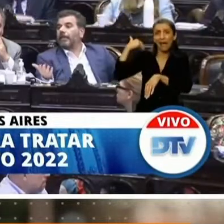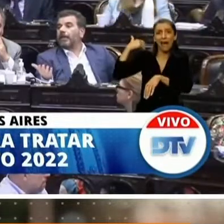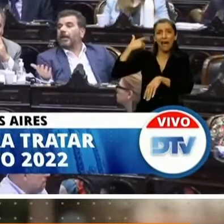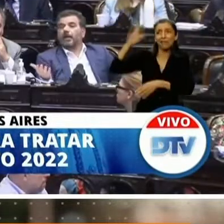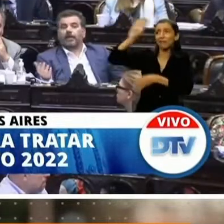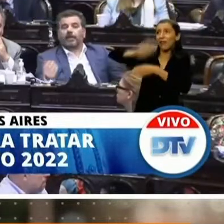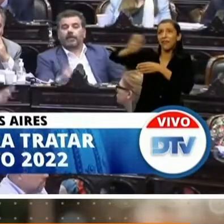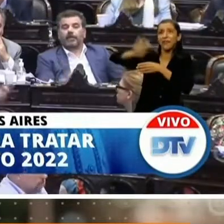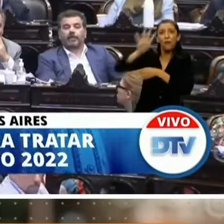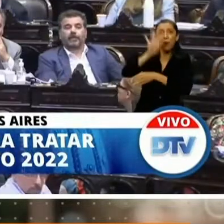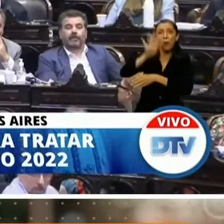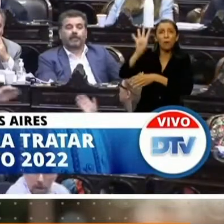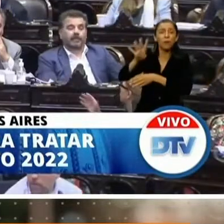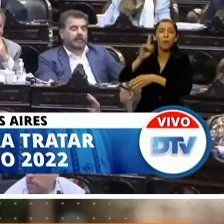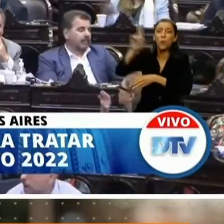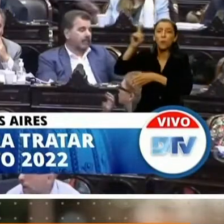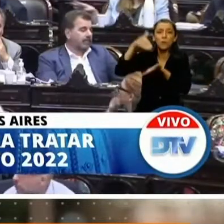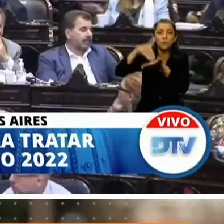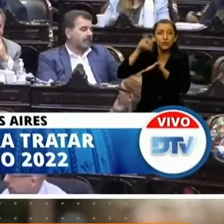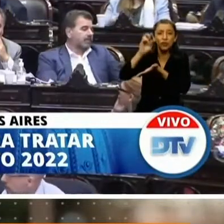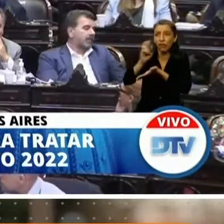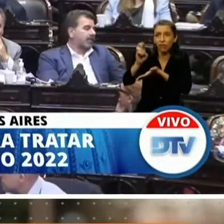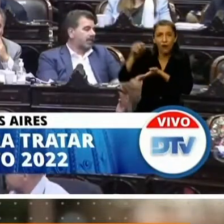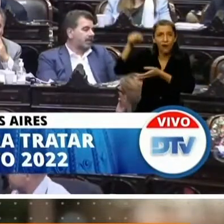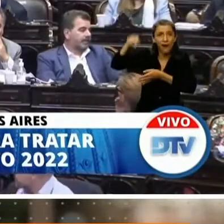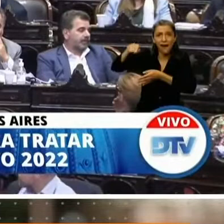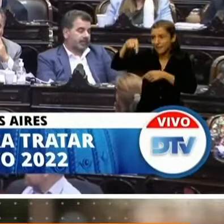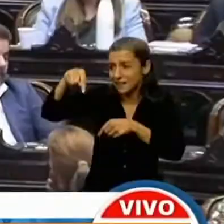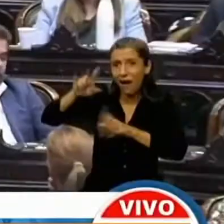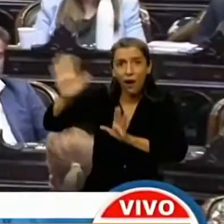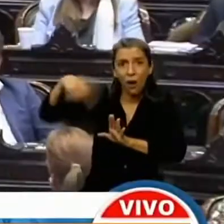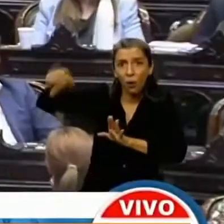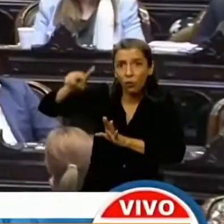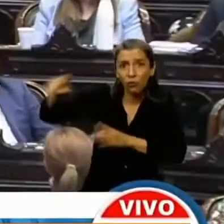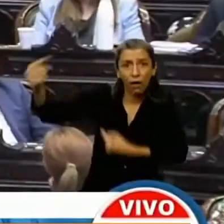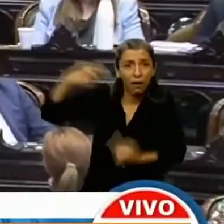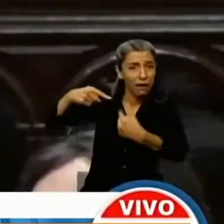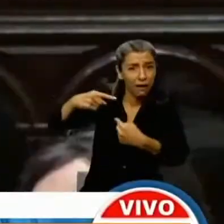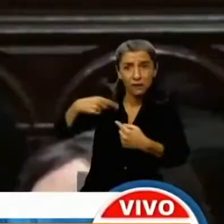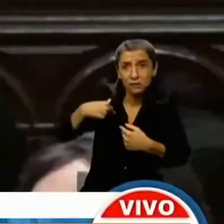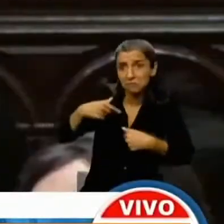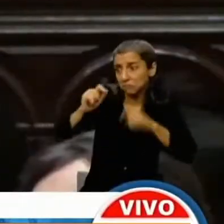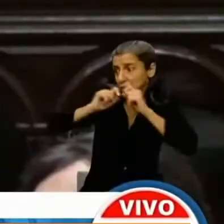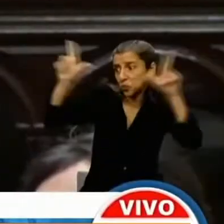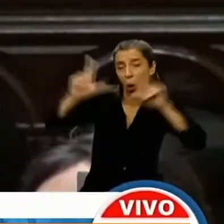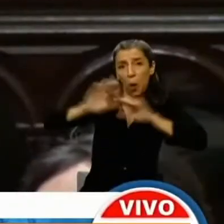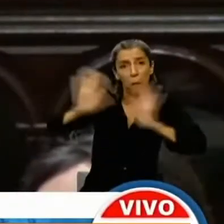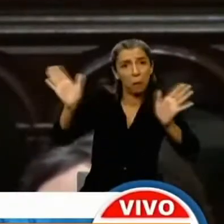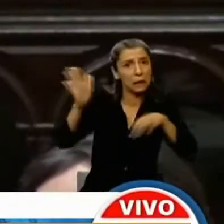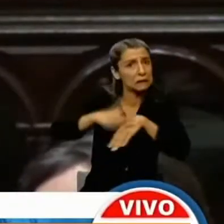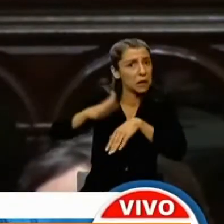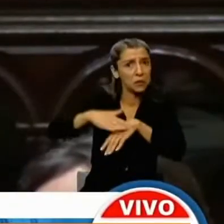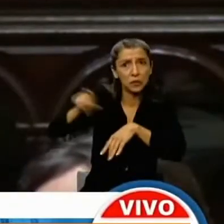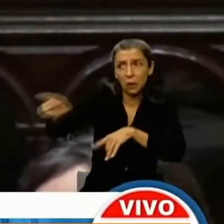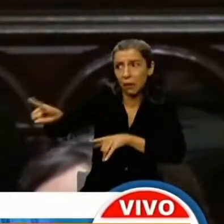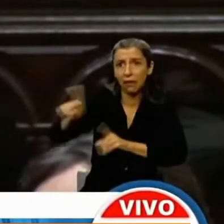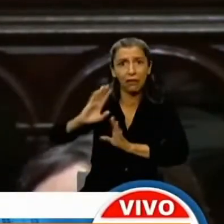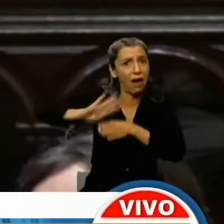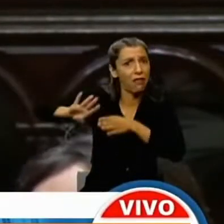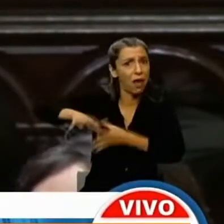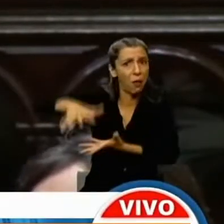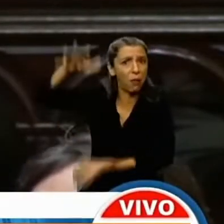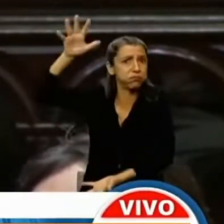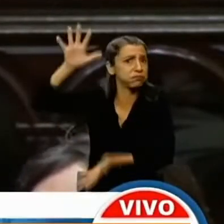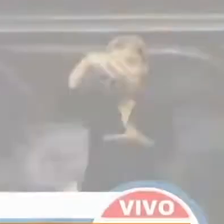terminó no ocurriendo. Claro, porque dijo en un momento de ritual, ahora no. Como Mirta Legrand. ¿Así? No, le